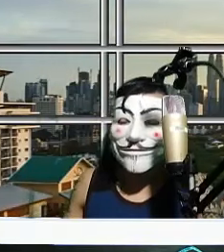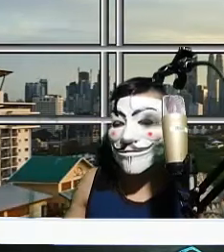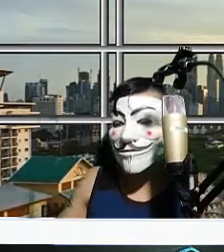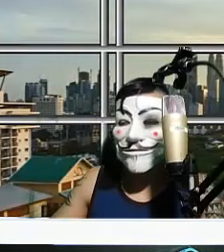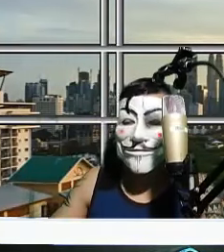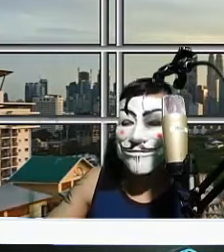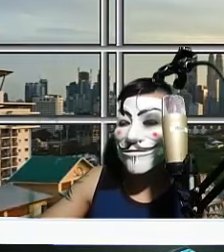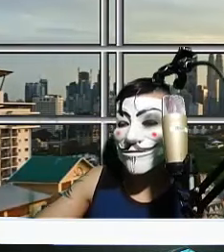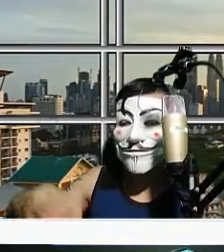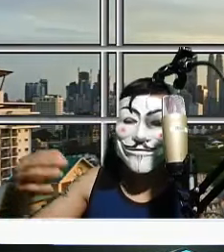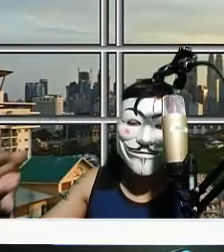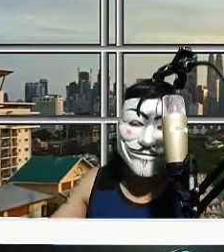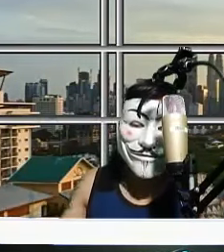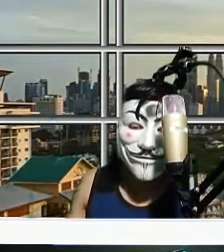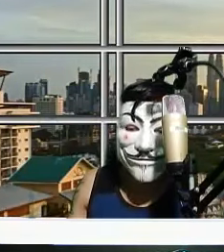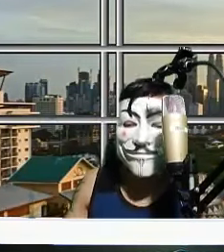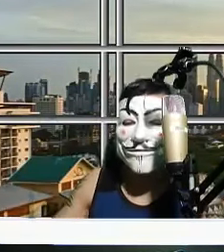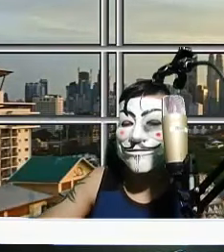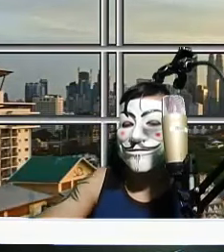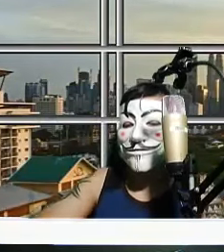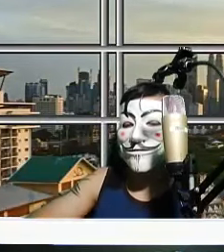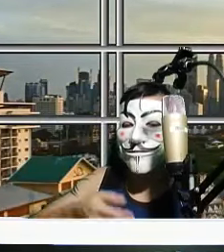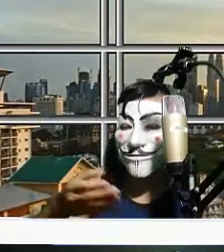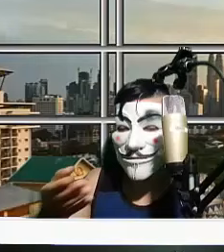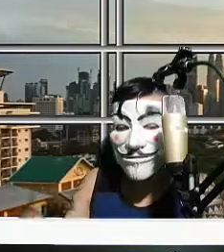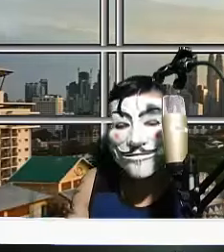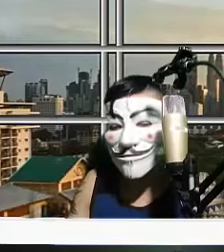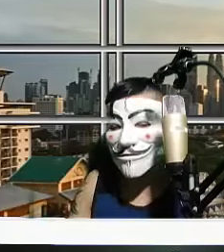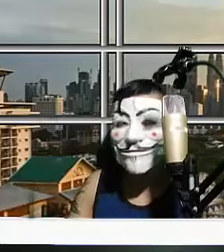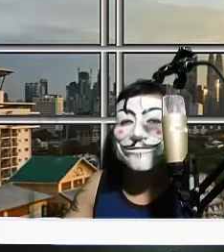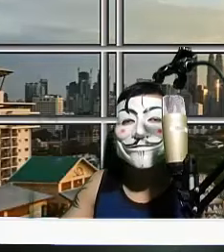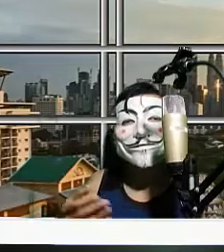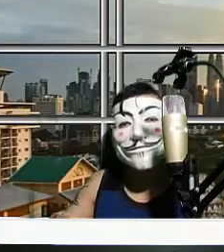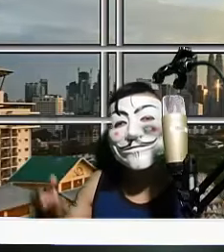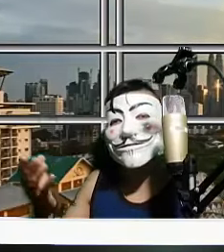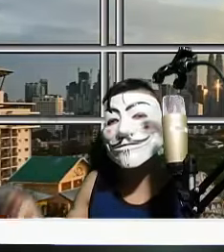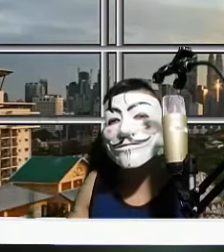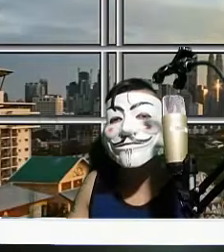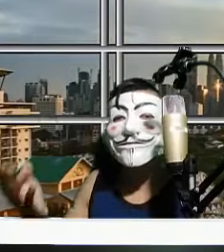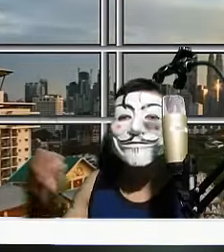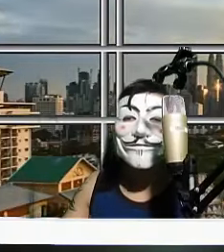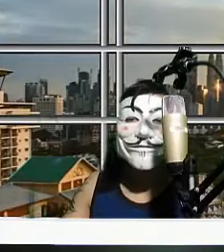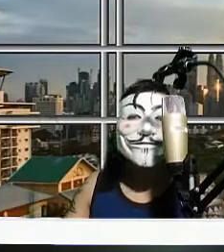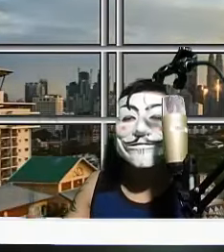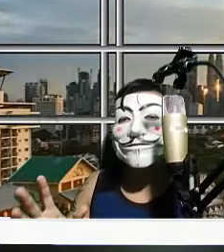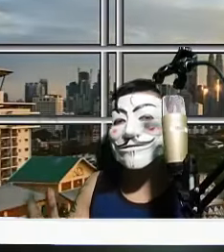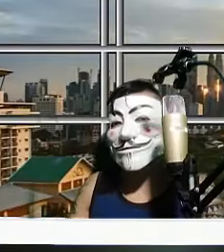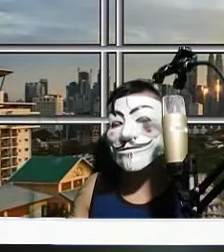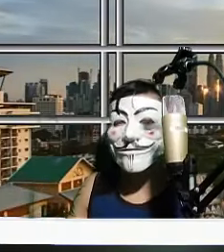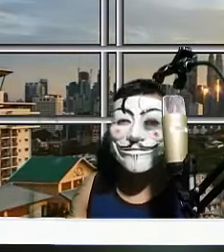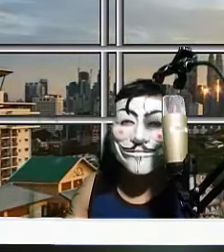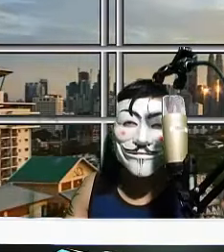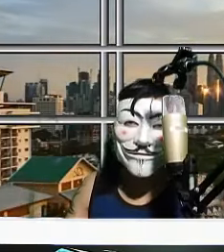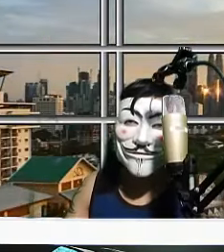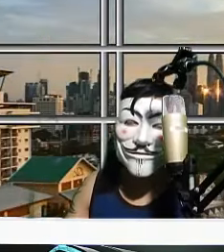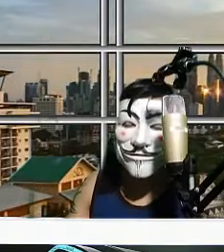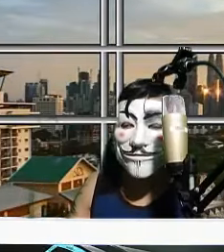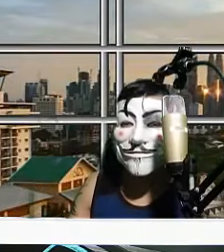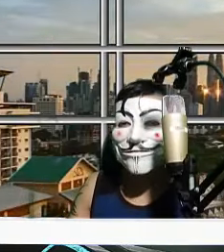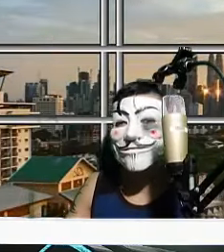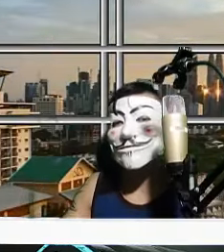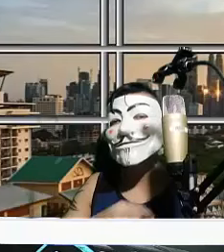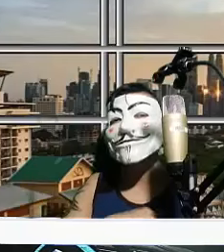porque como sabemos cada vez que él hacía una transmisión cada vez que él iba a algún programa o alguna reunión siempre aparecía con sus